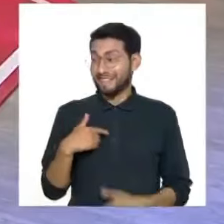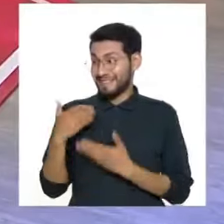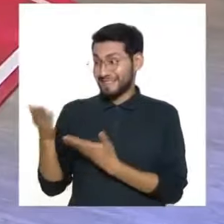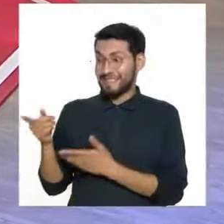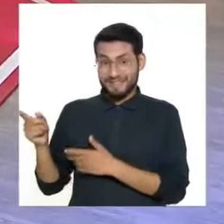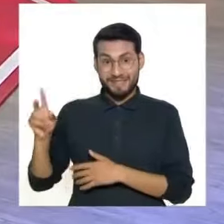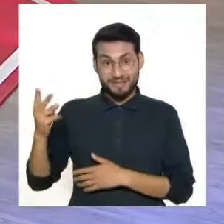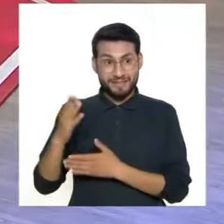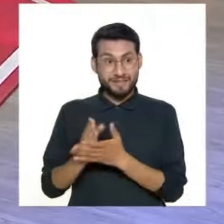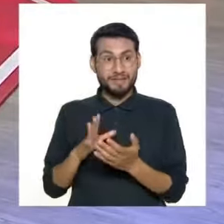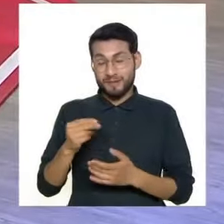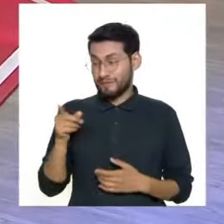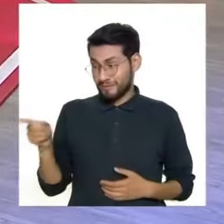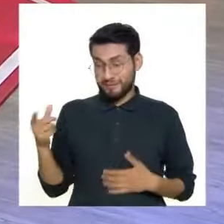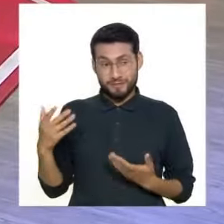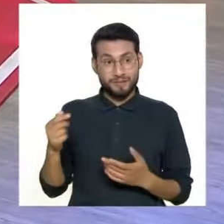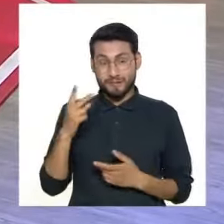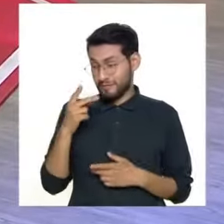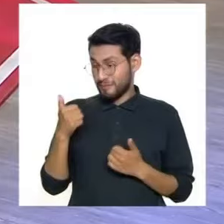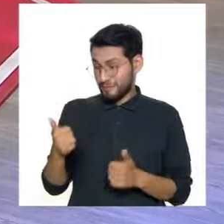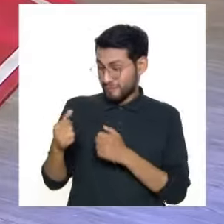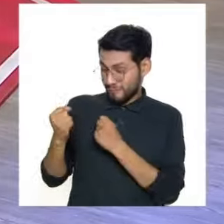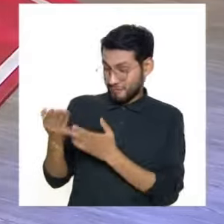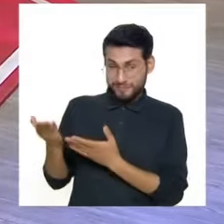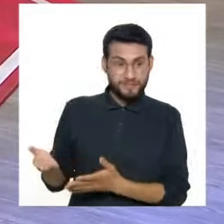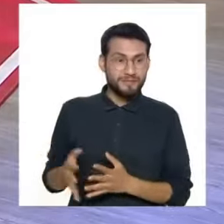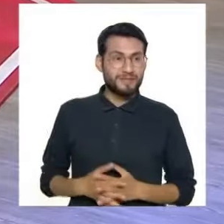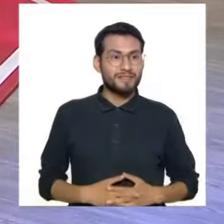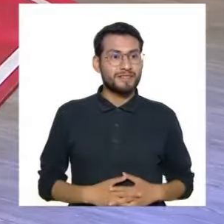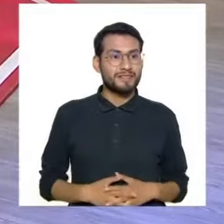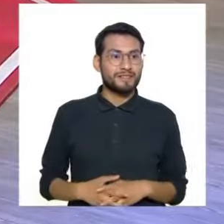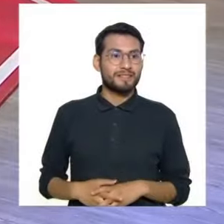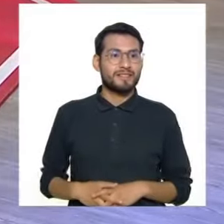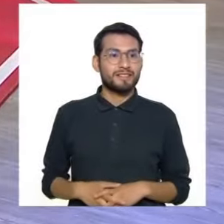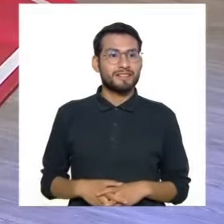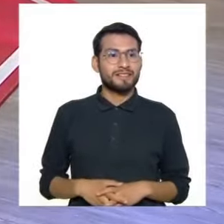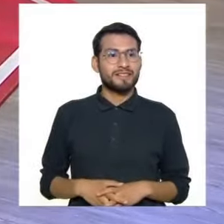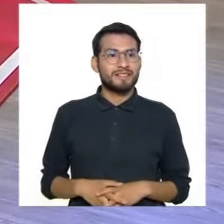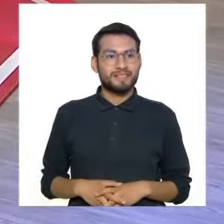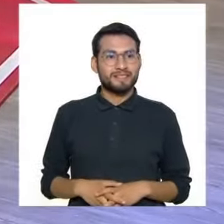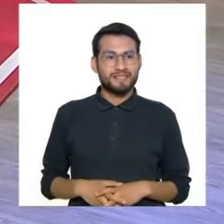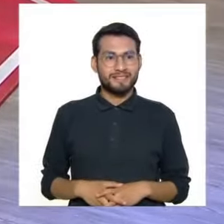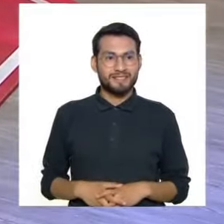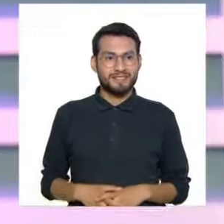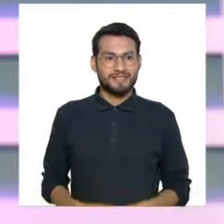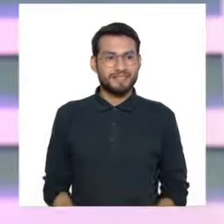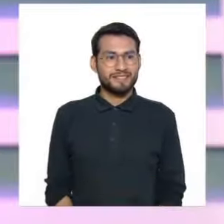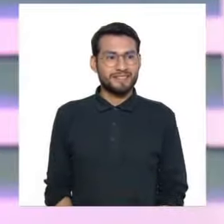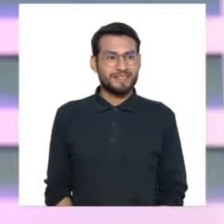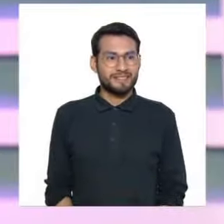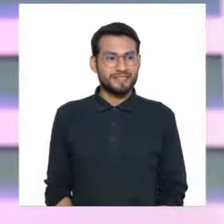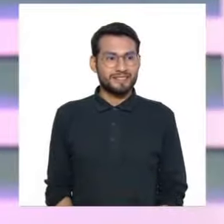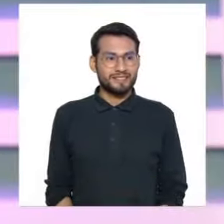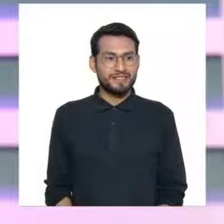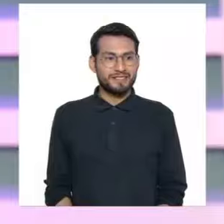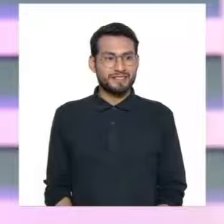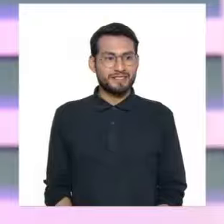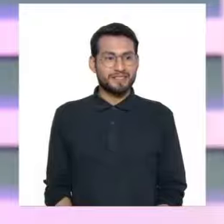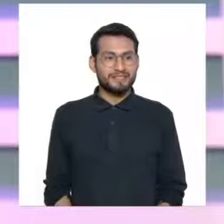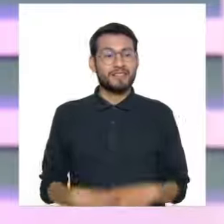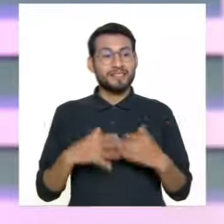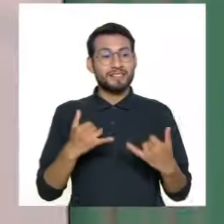que tú haas la segunda parte porque tú te veo pero que estás esta es la más cara Oye vamos a ir